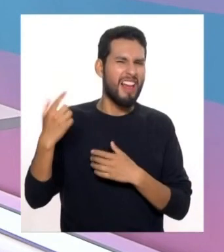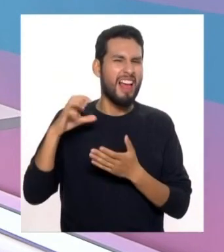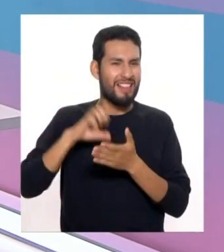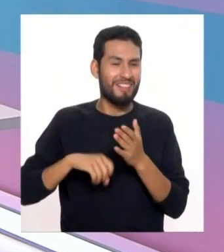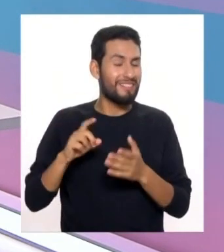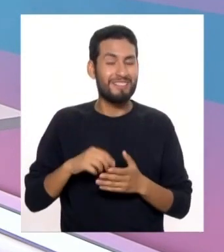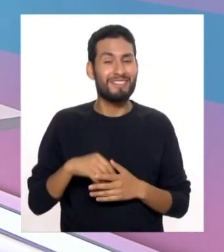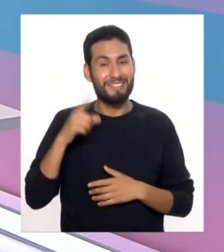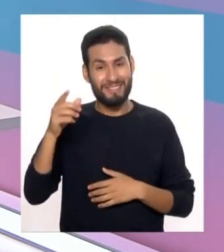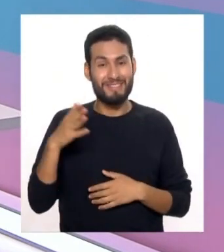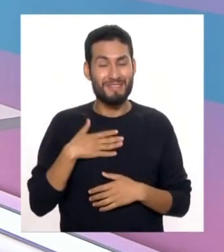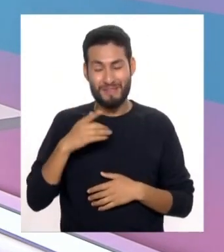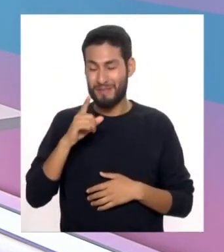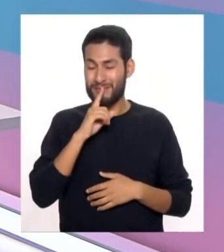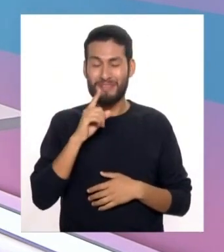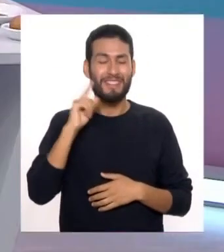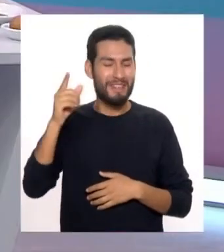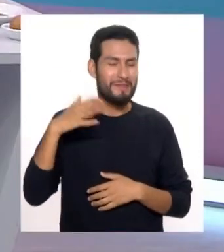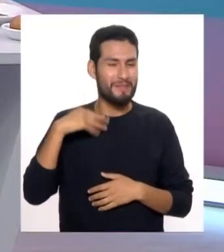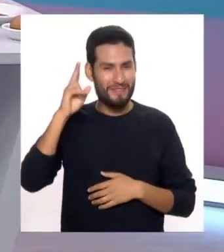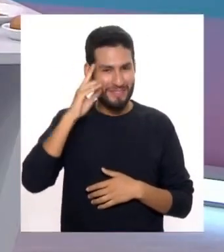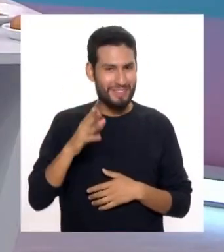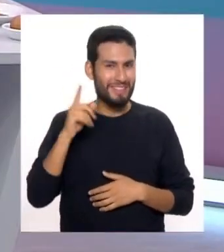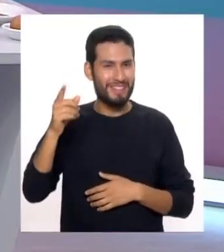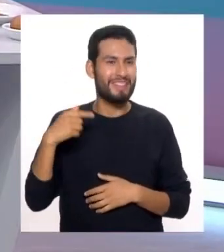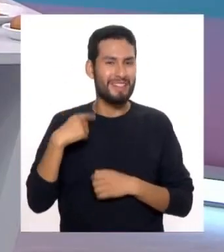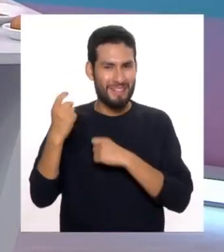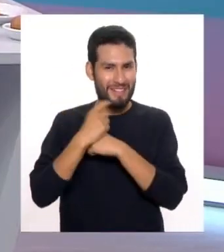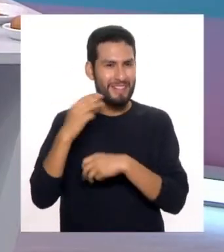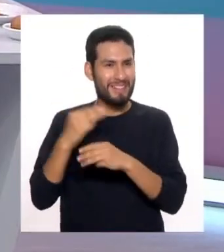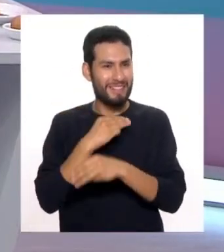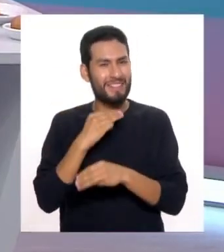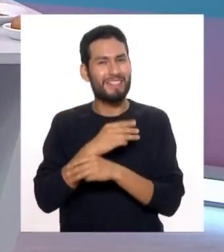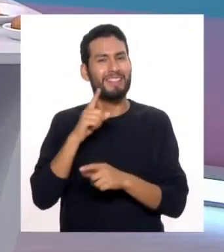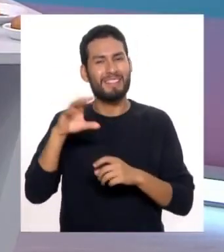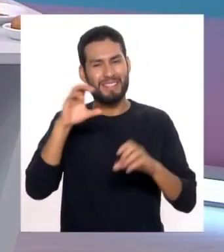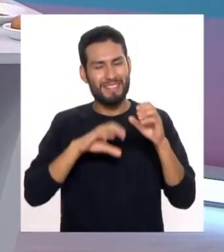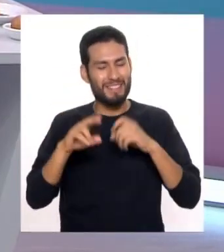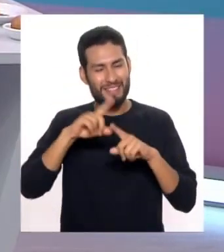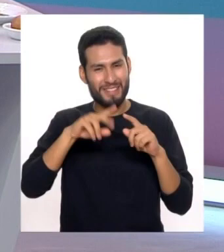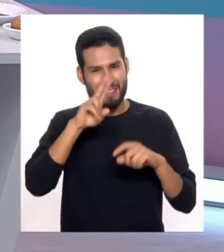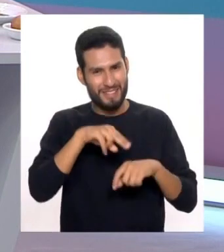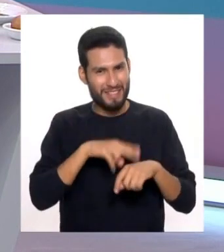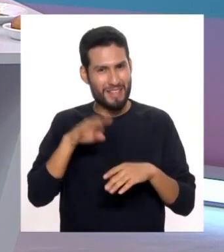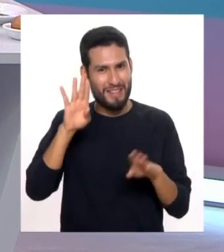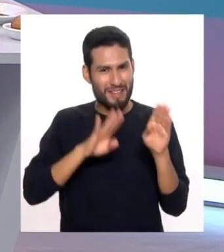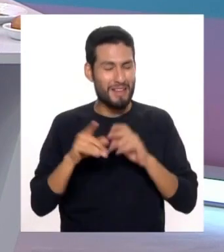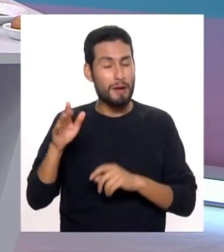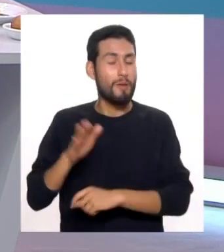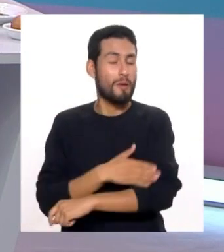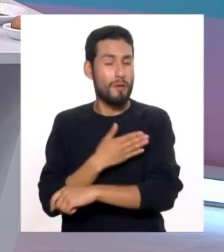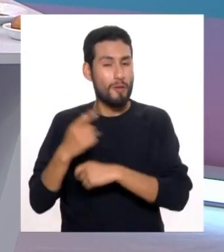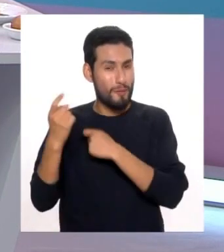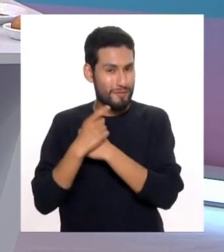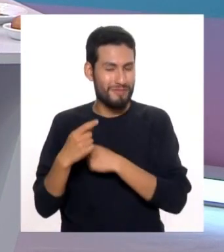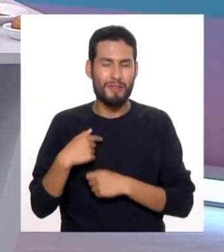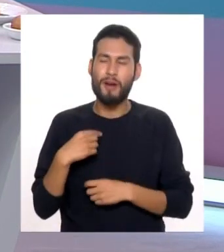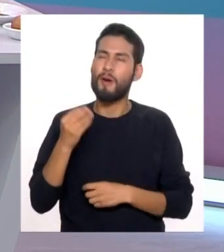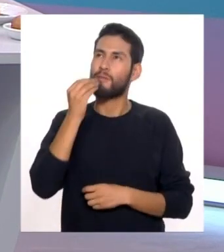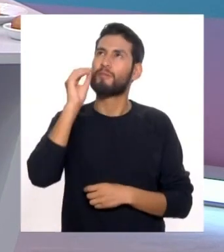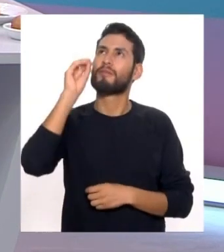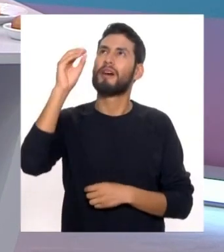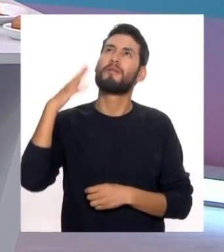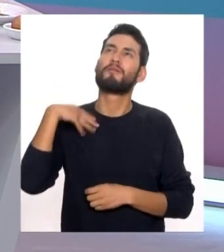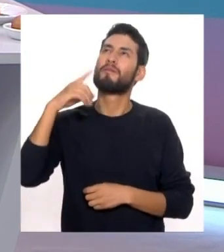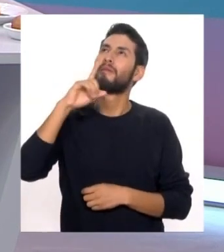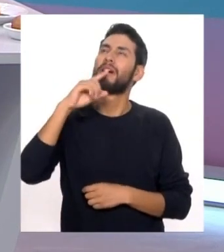porque él se la sabía todo. Fue mi maestro, fue mi profesor, me enseñó matemáticas, ciencias naturales, también me enseñó música, así que un beso para ti, papá,